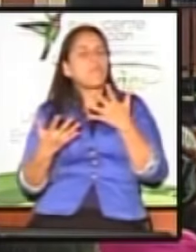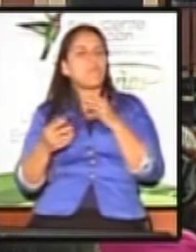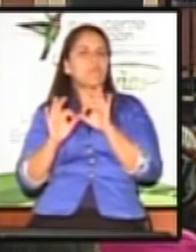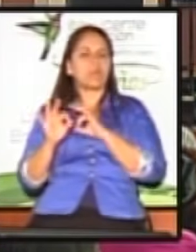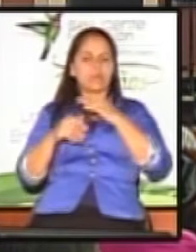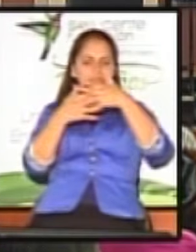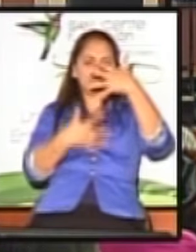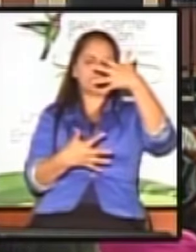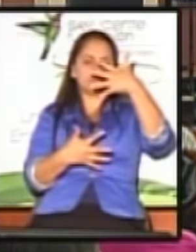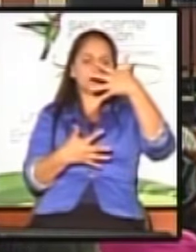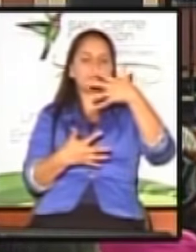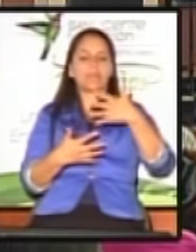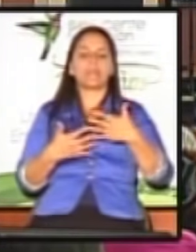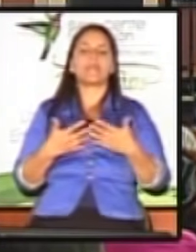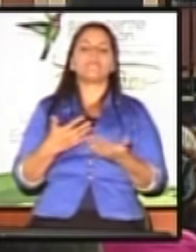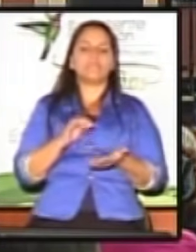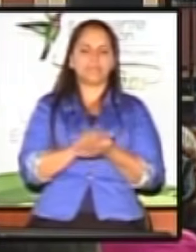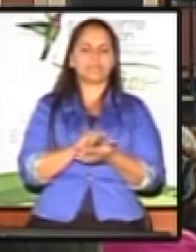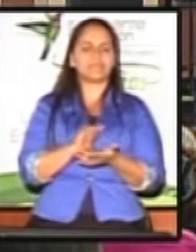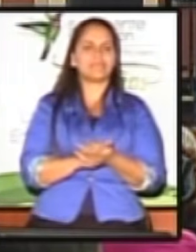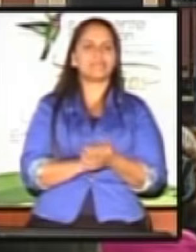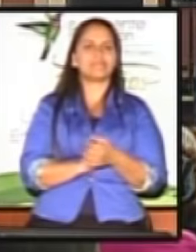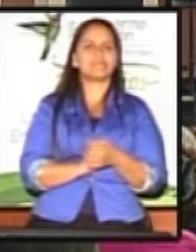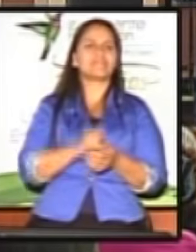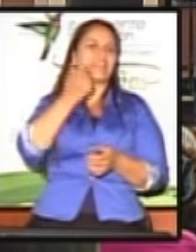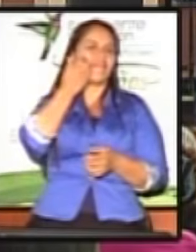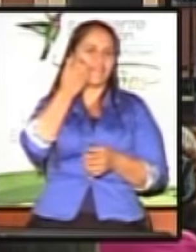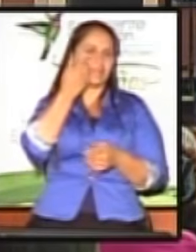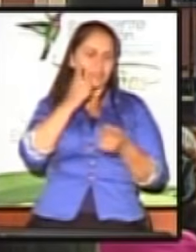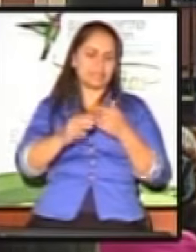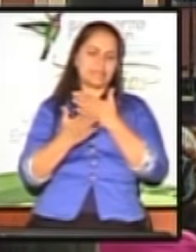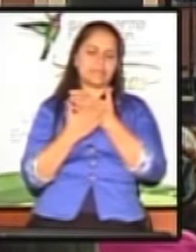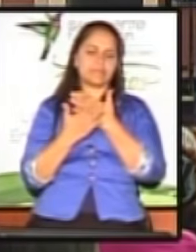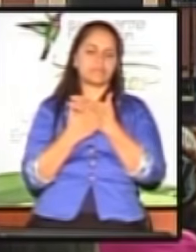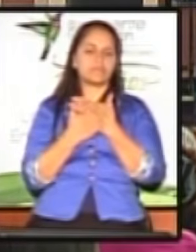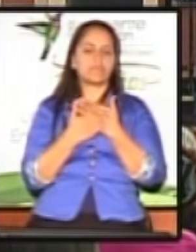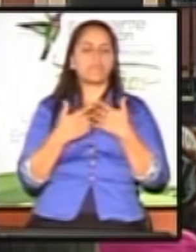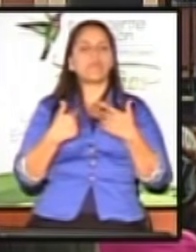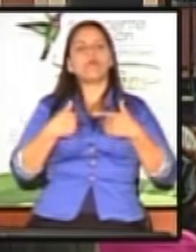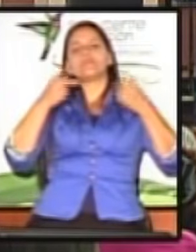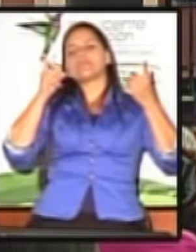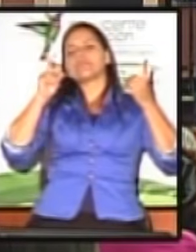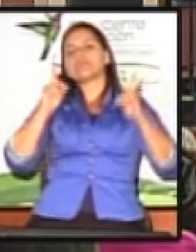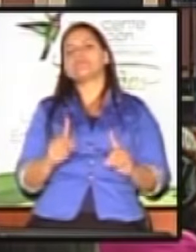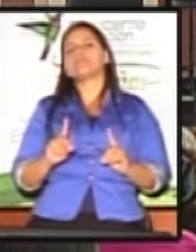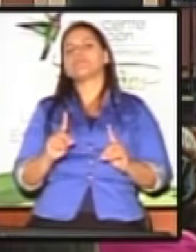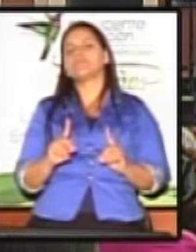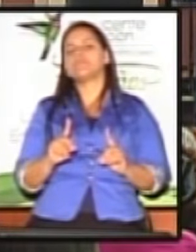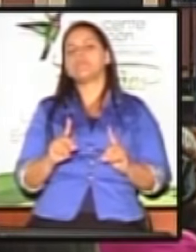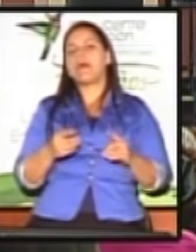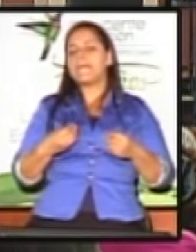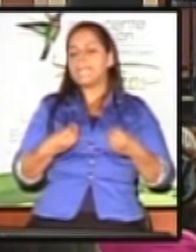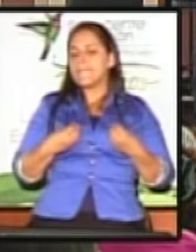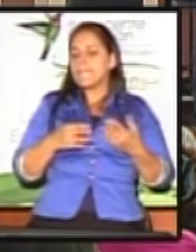en día, como lo dijo también un paciente, hay que decidir o decidirse a morir